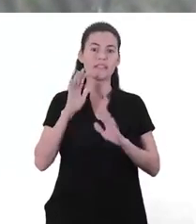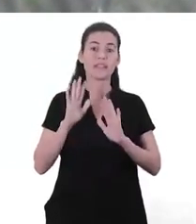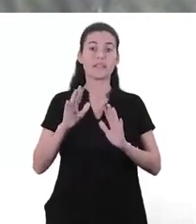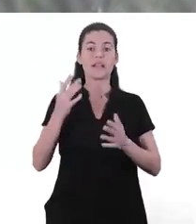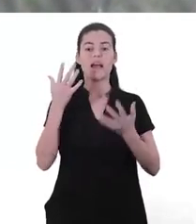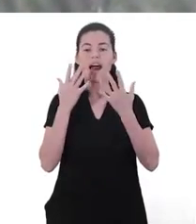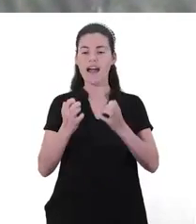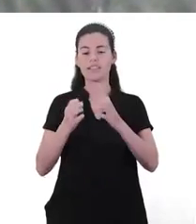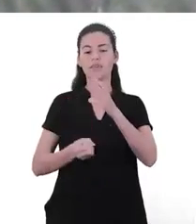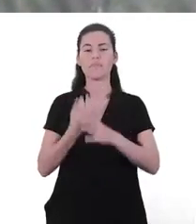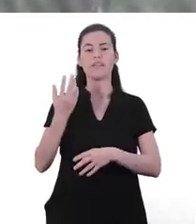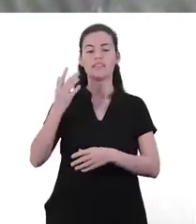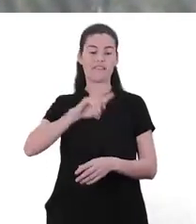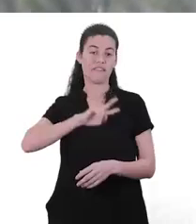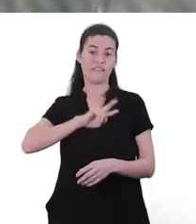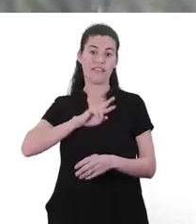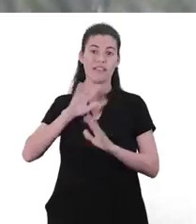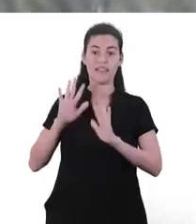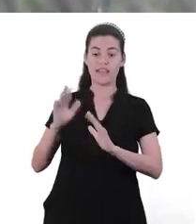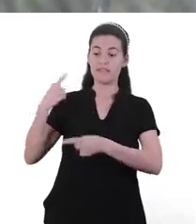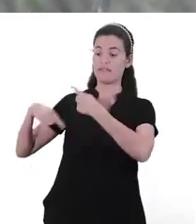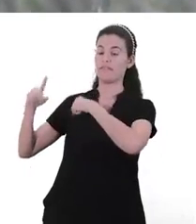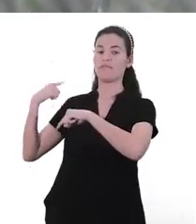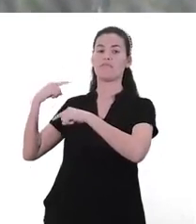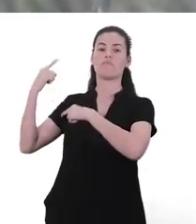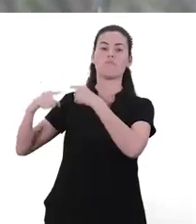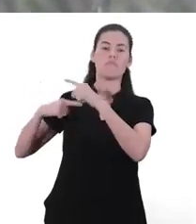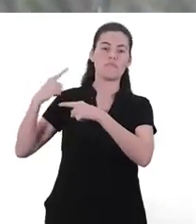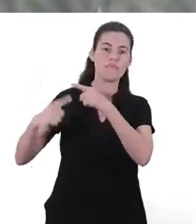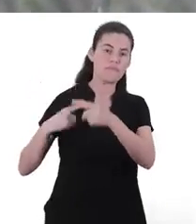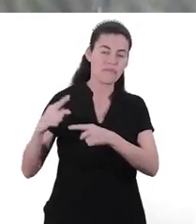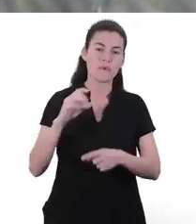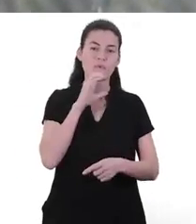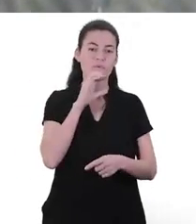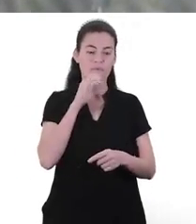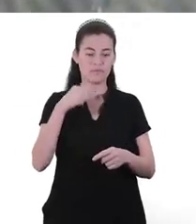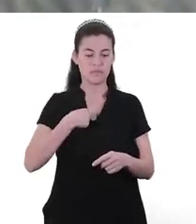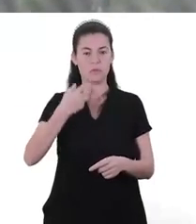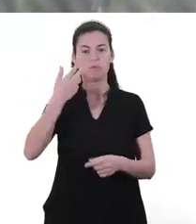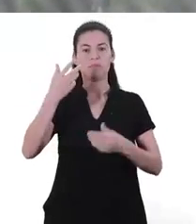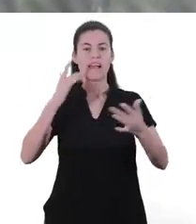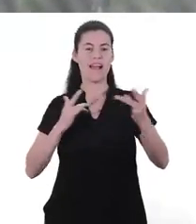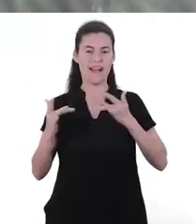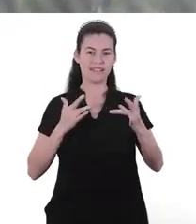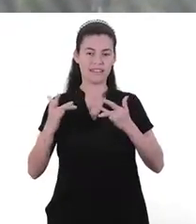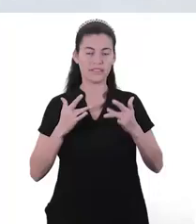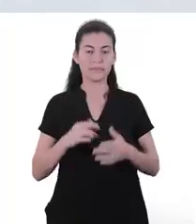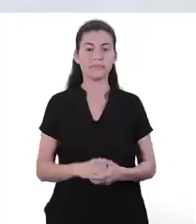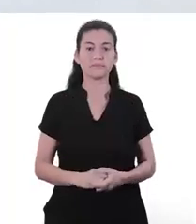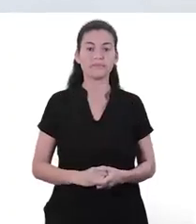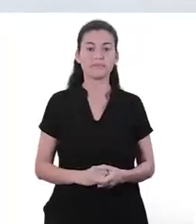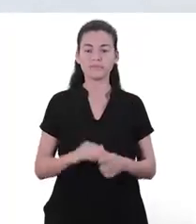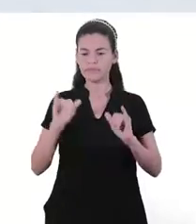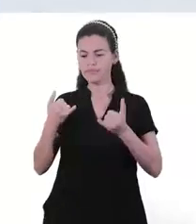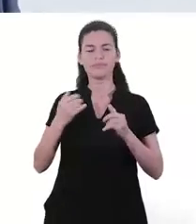parte también de su pasado. Y mediante eso se llega a construir como su carrera artística, digamos. Todo lo que nosotros